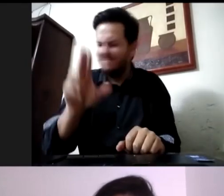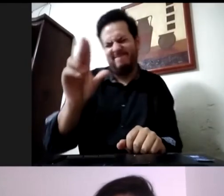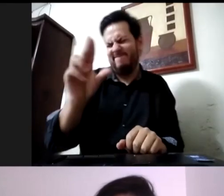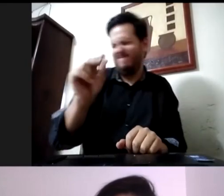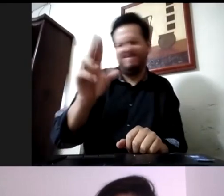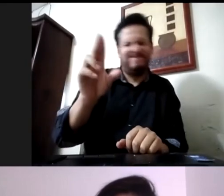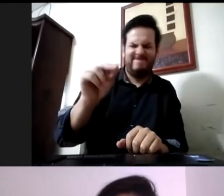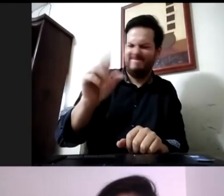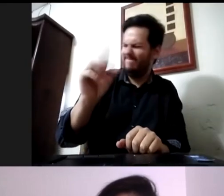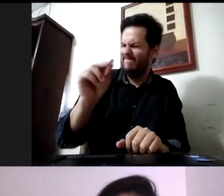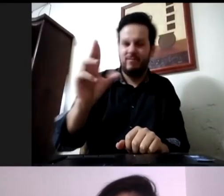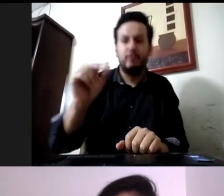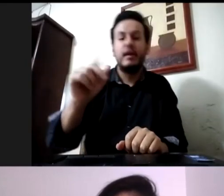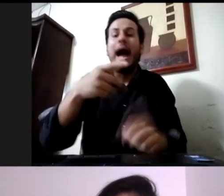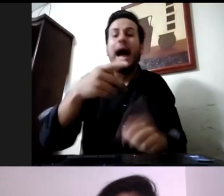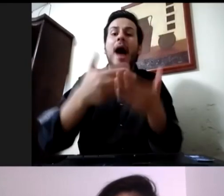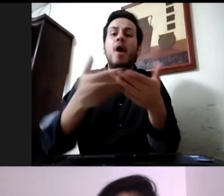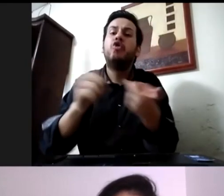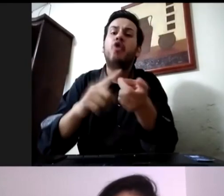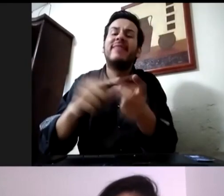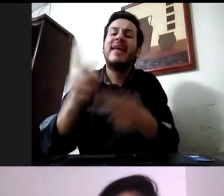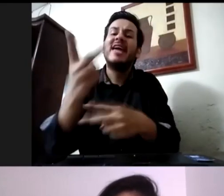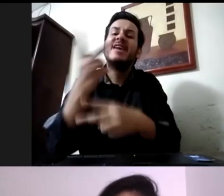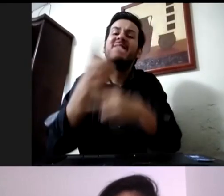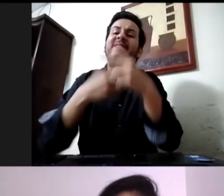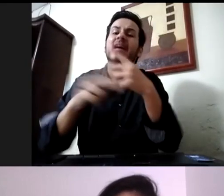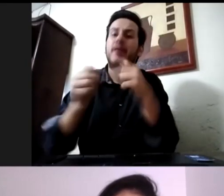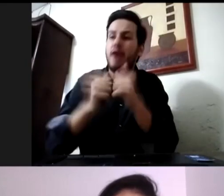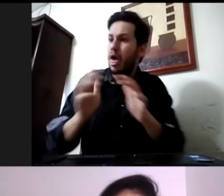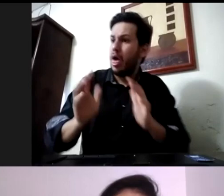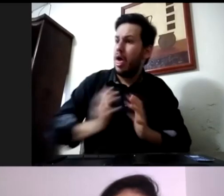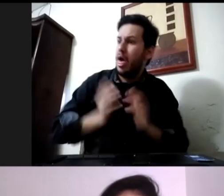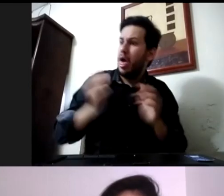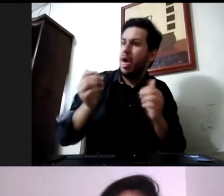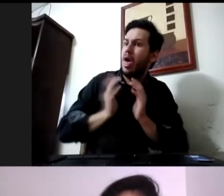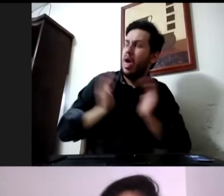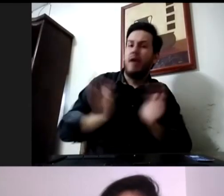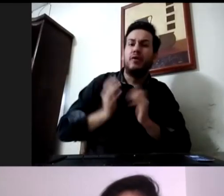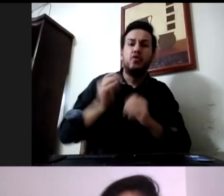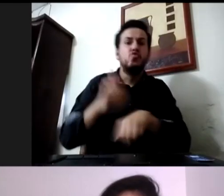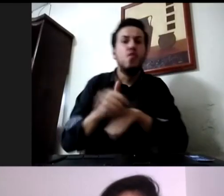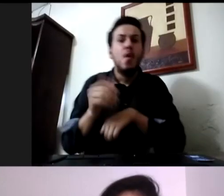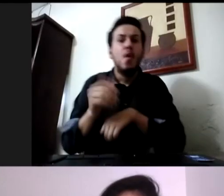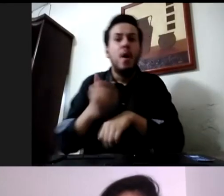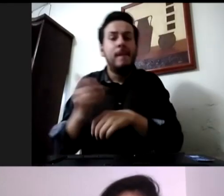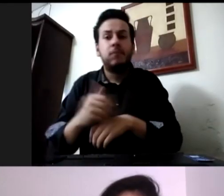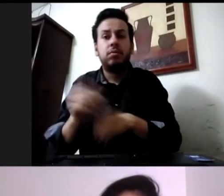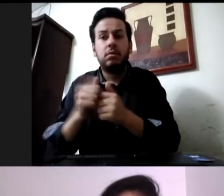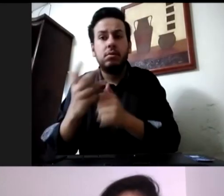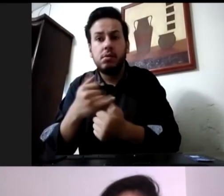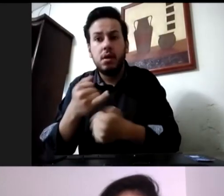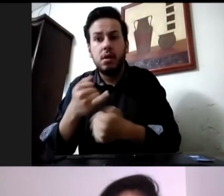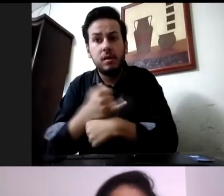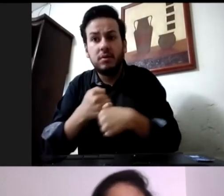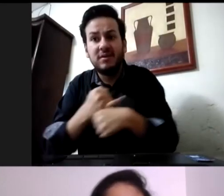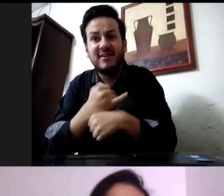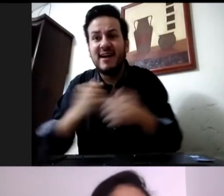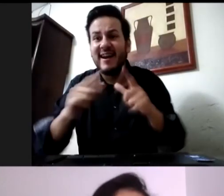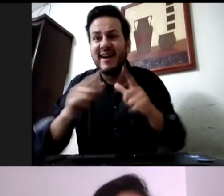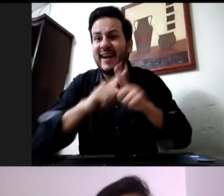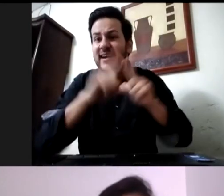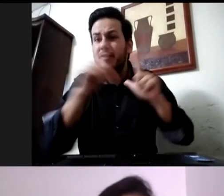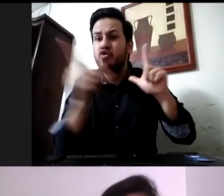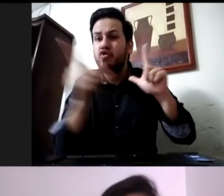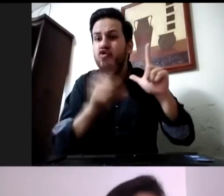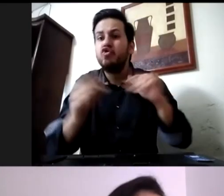Si esto fuera así, ¿de dónde saldrían los espantosos números que tenemos, por ejemplo, en la encuesta nacional sobre